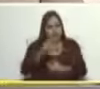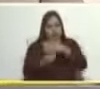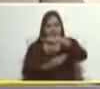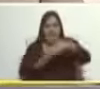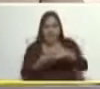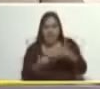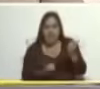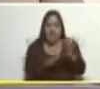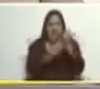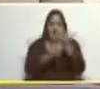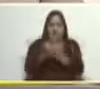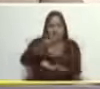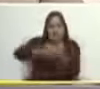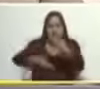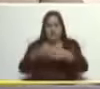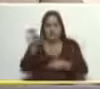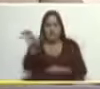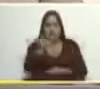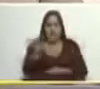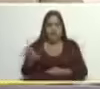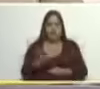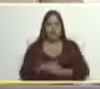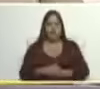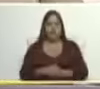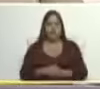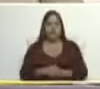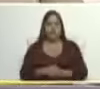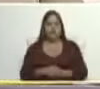de la solidaridad mutua.